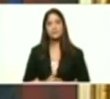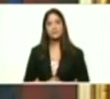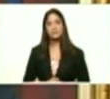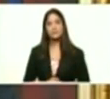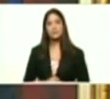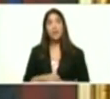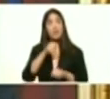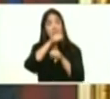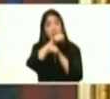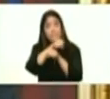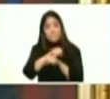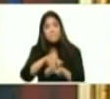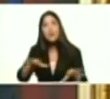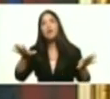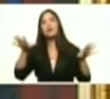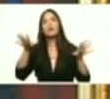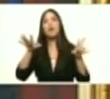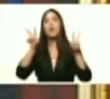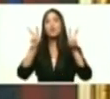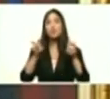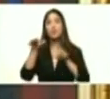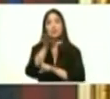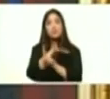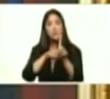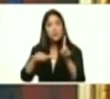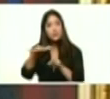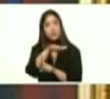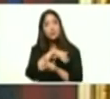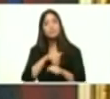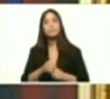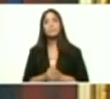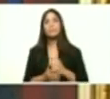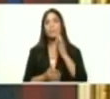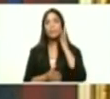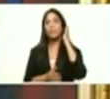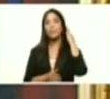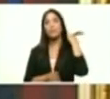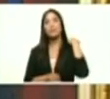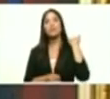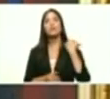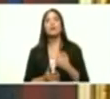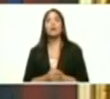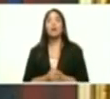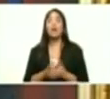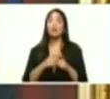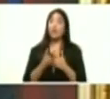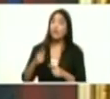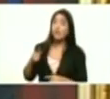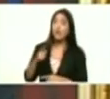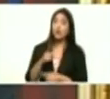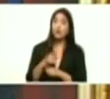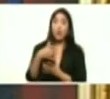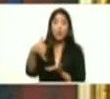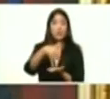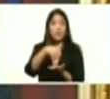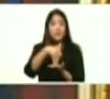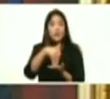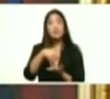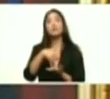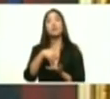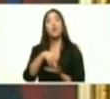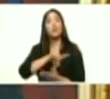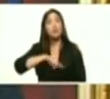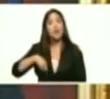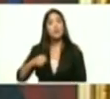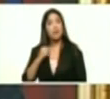el despliegue pues en una nueva circunstancia de alguna manera vulneró debilitó nuestra